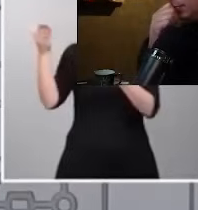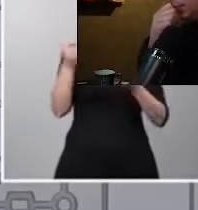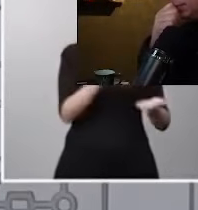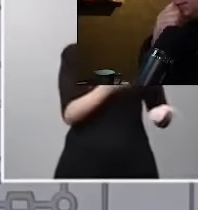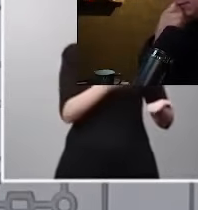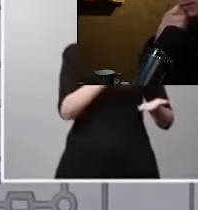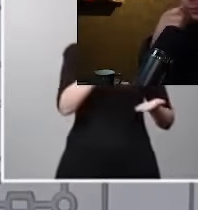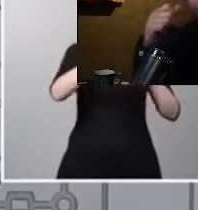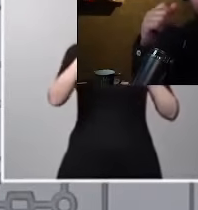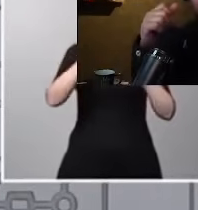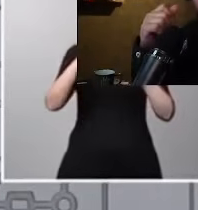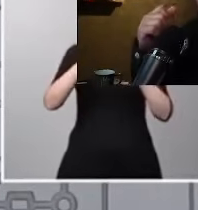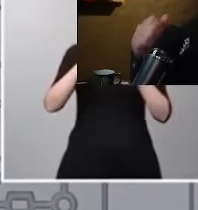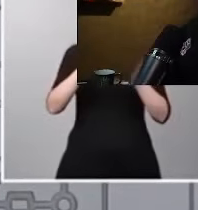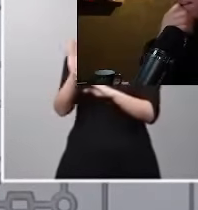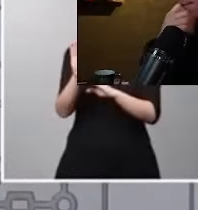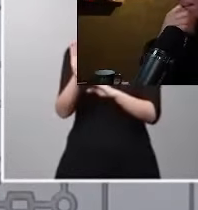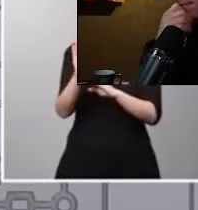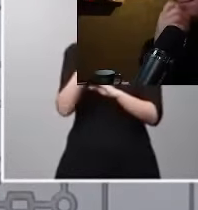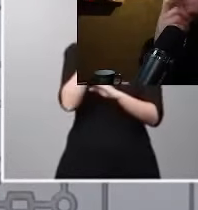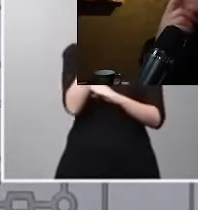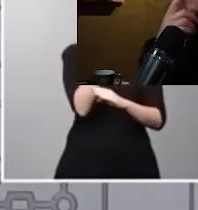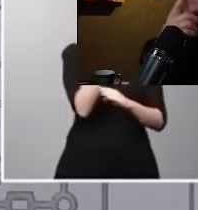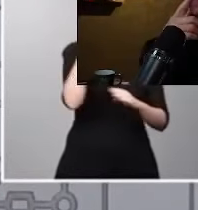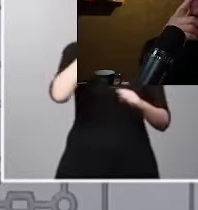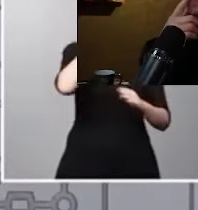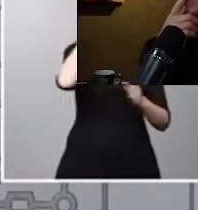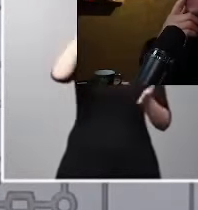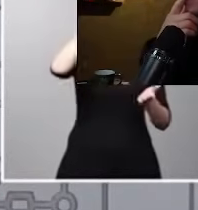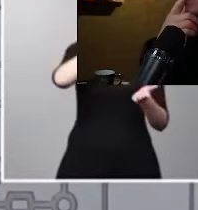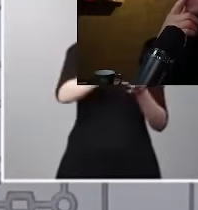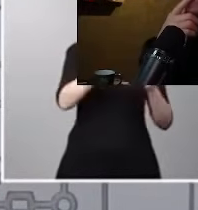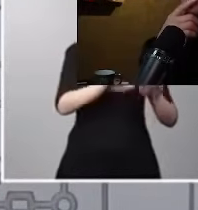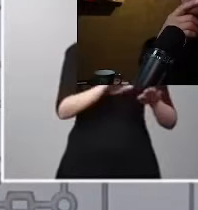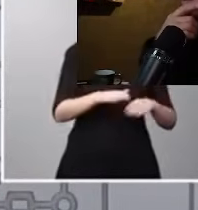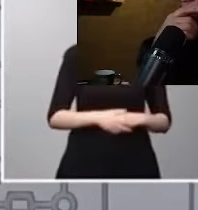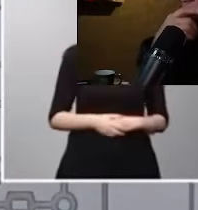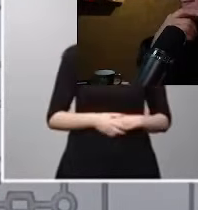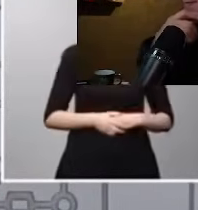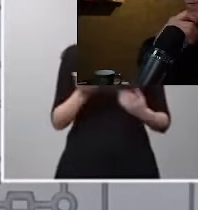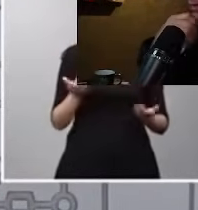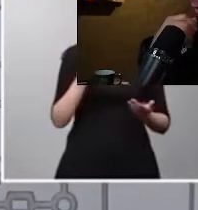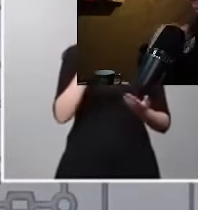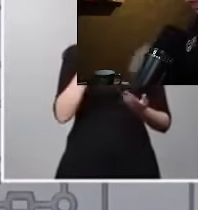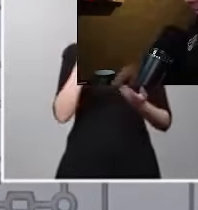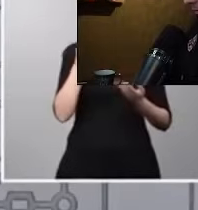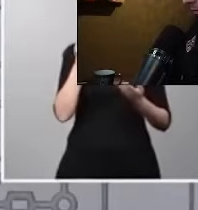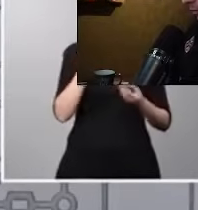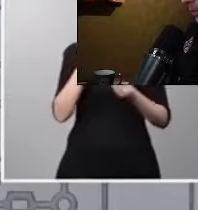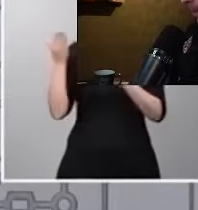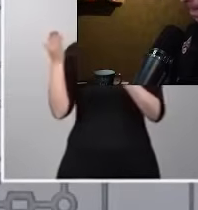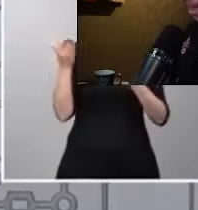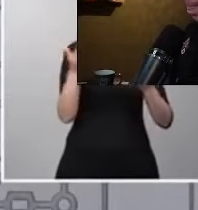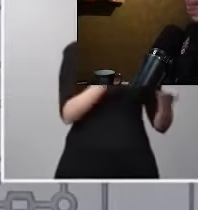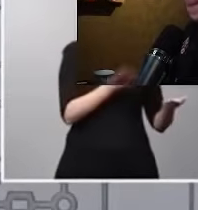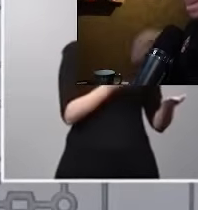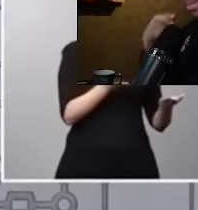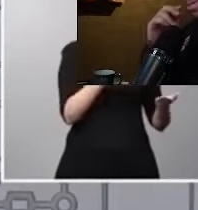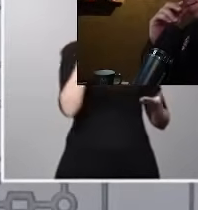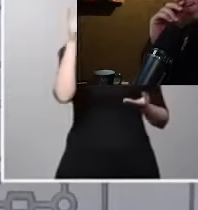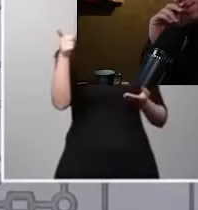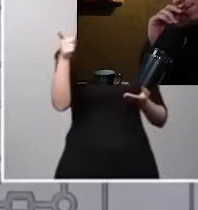un acto político de la extrema derecha. Sin embargo, a esta hospitalidad y a esta buena fe ha respondido con un